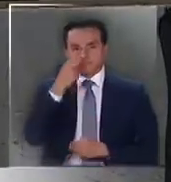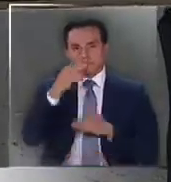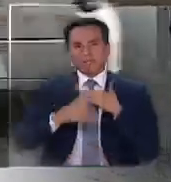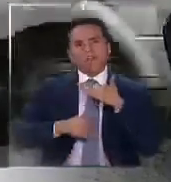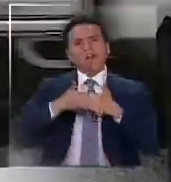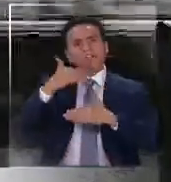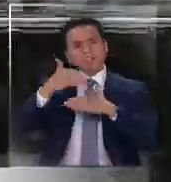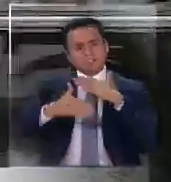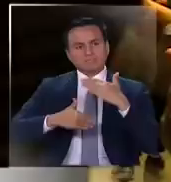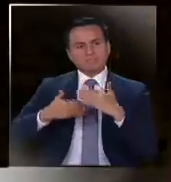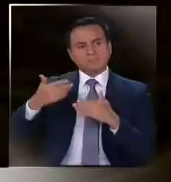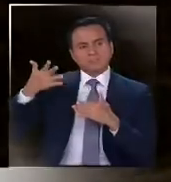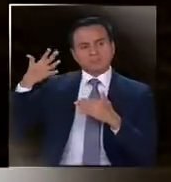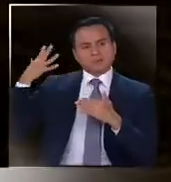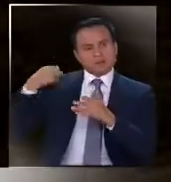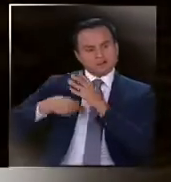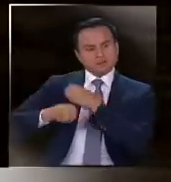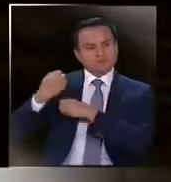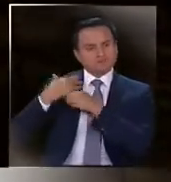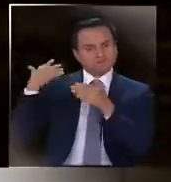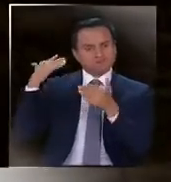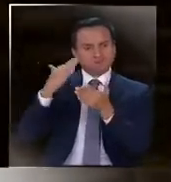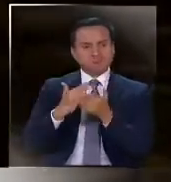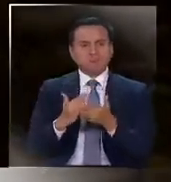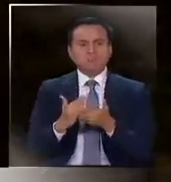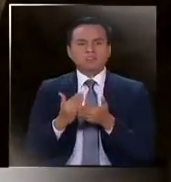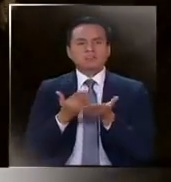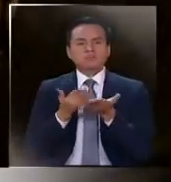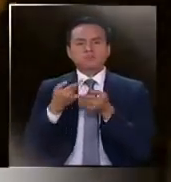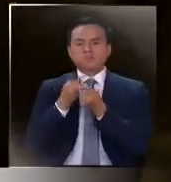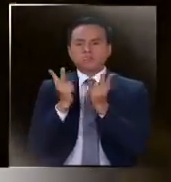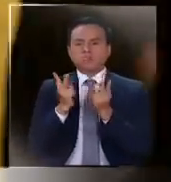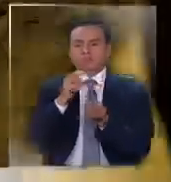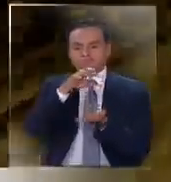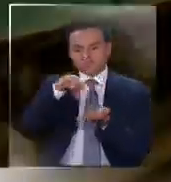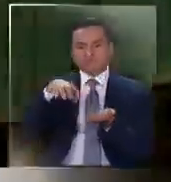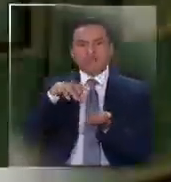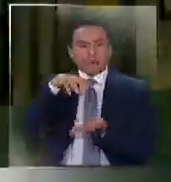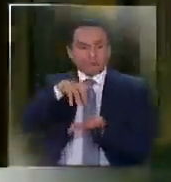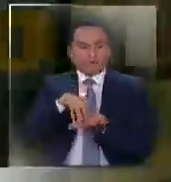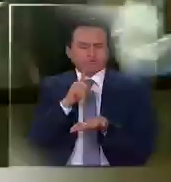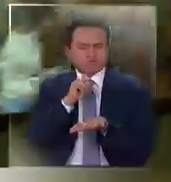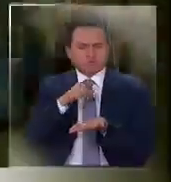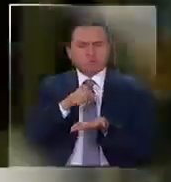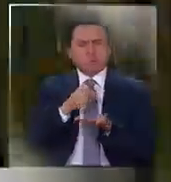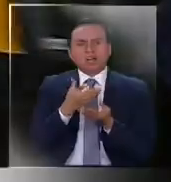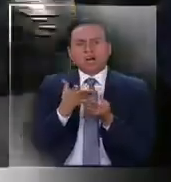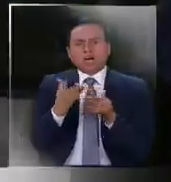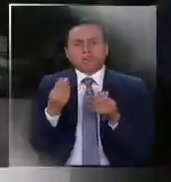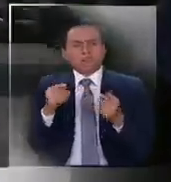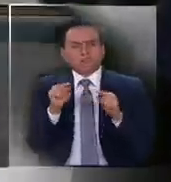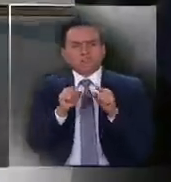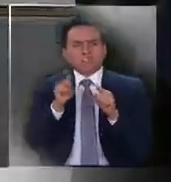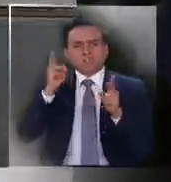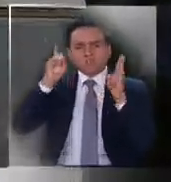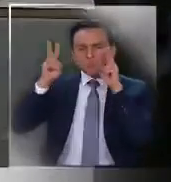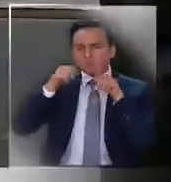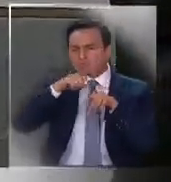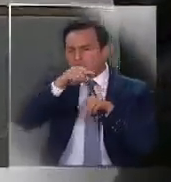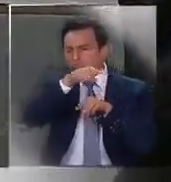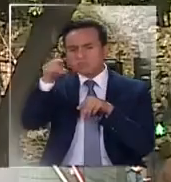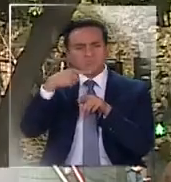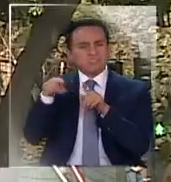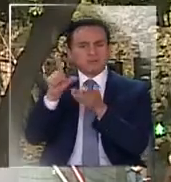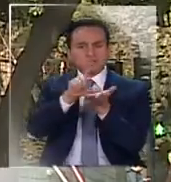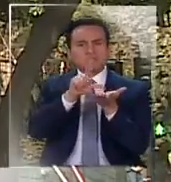avances que ha tenido a lo largo de los años. Están todos los servicios públicos instalados acá en la comuna, por donde pasa mucha locomoción para